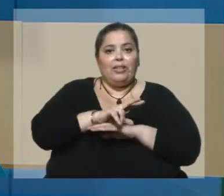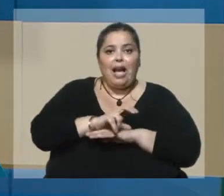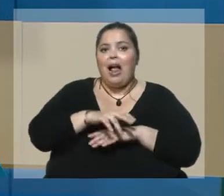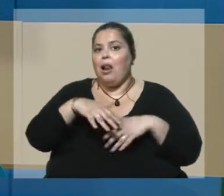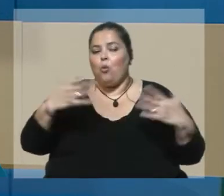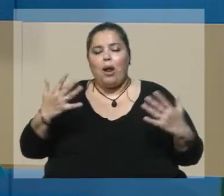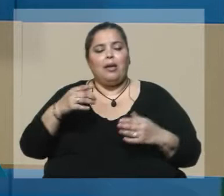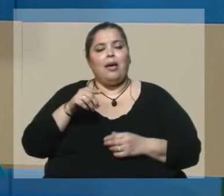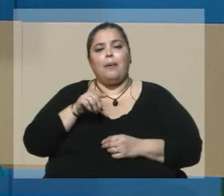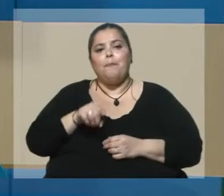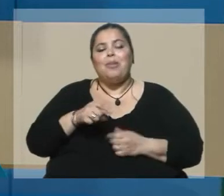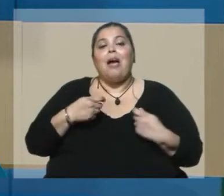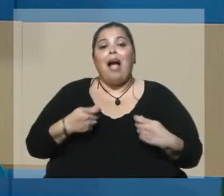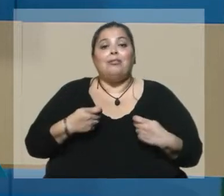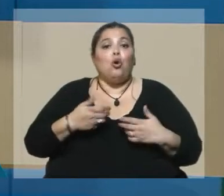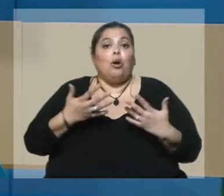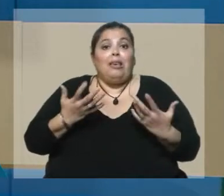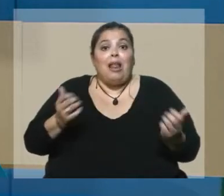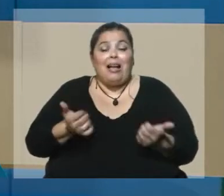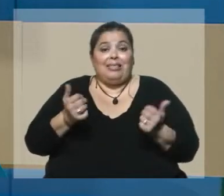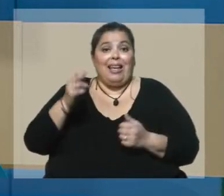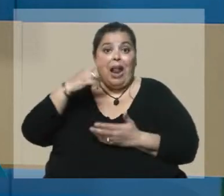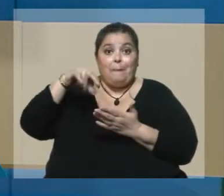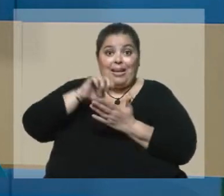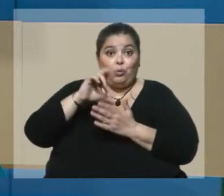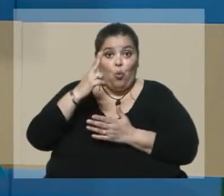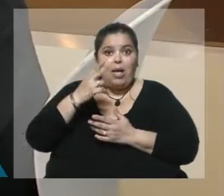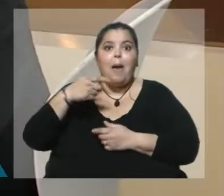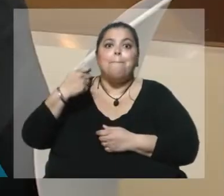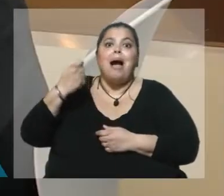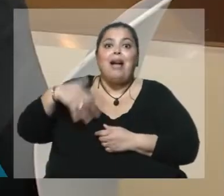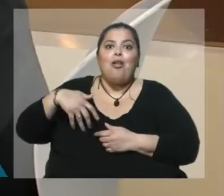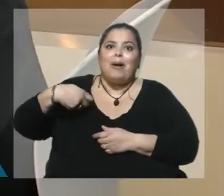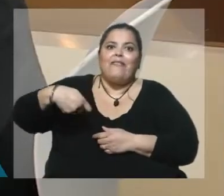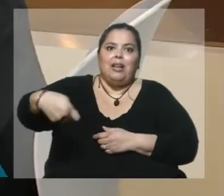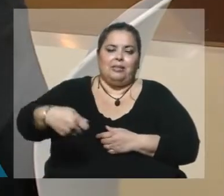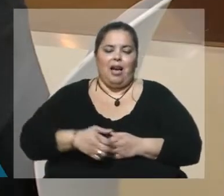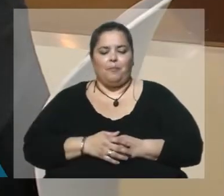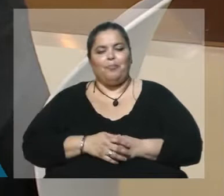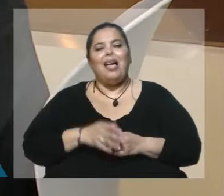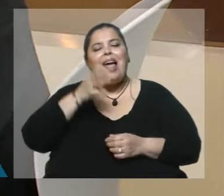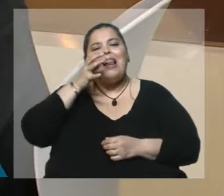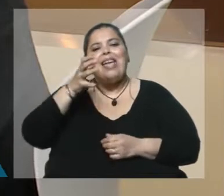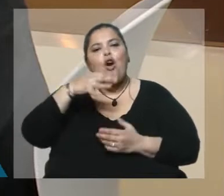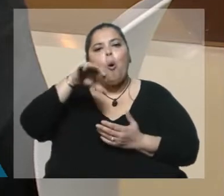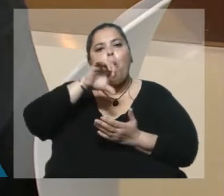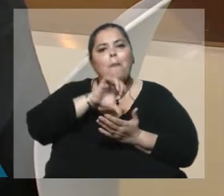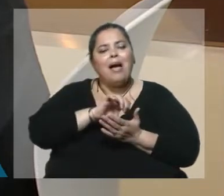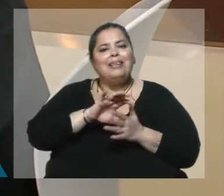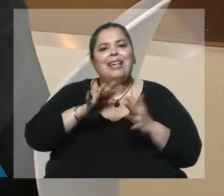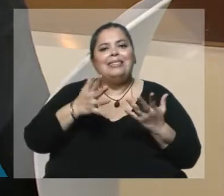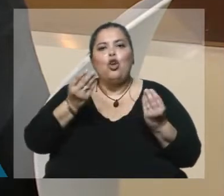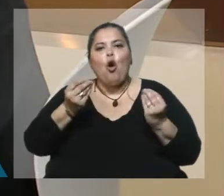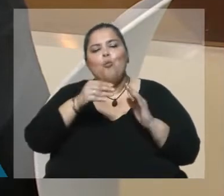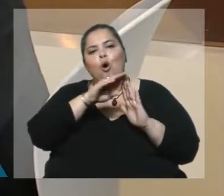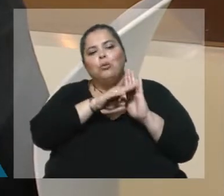o cualquier gasto que quiera realizar Uruguay costoso de financiar claro el riesgo país es la cómo está rankeado el país con su